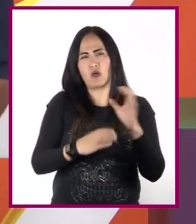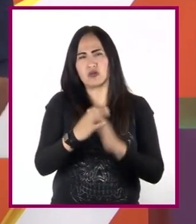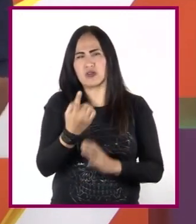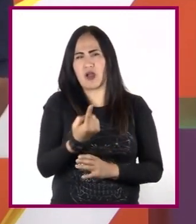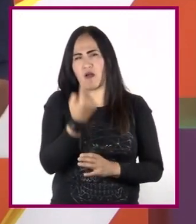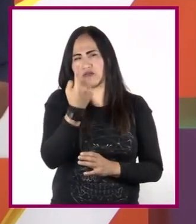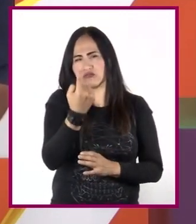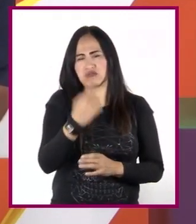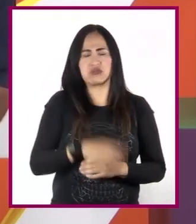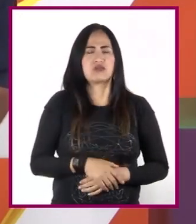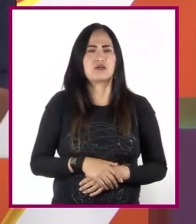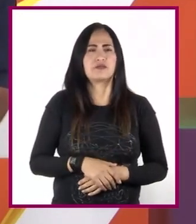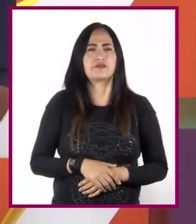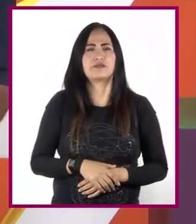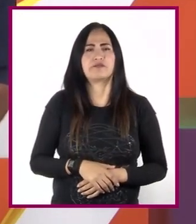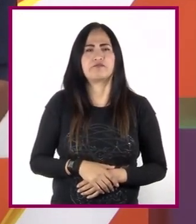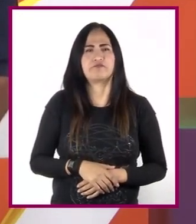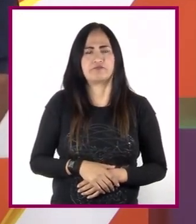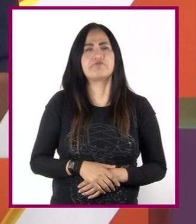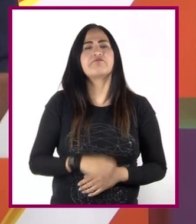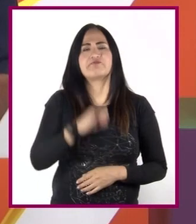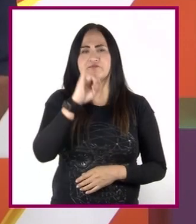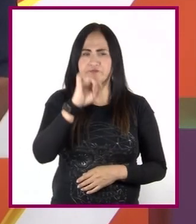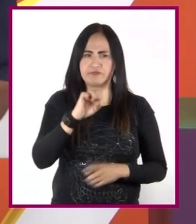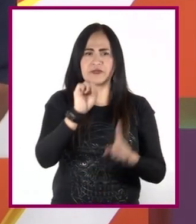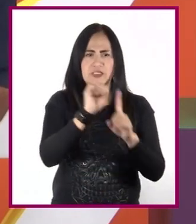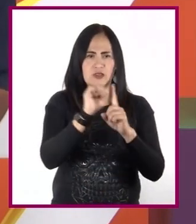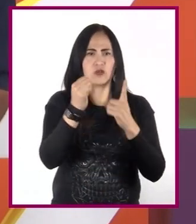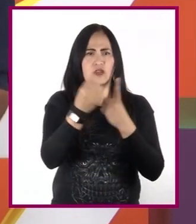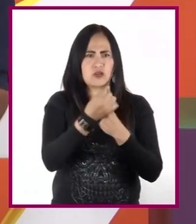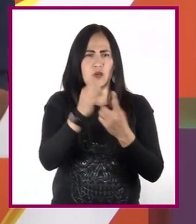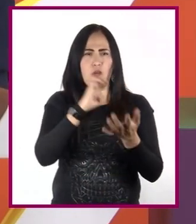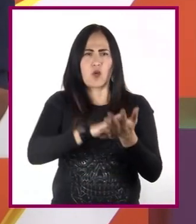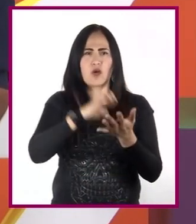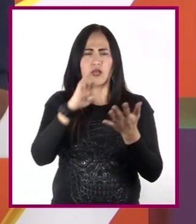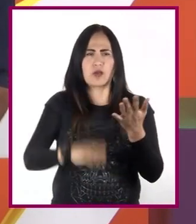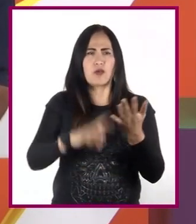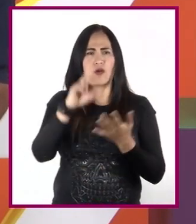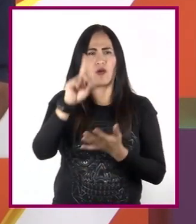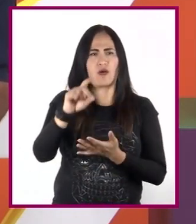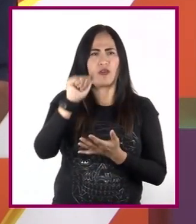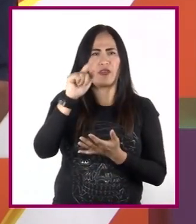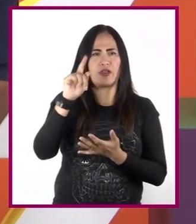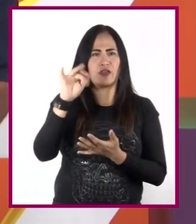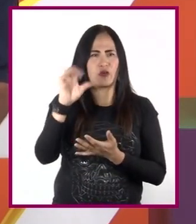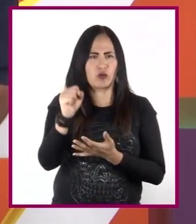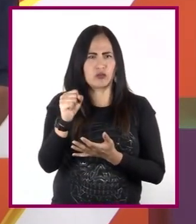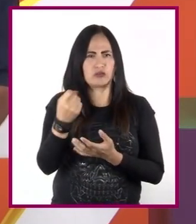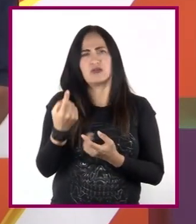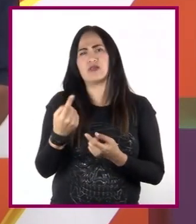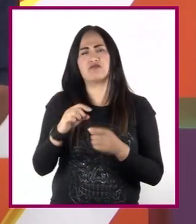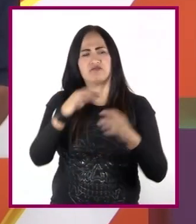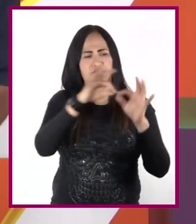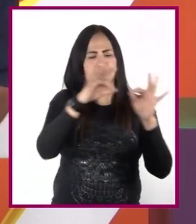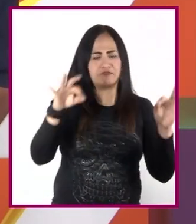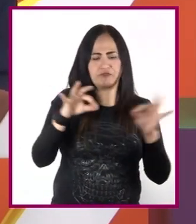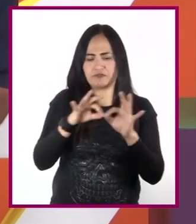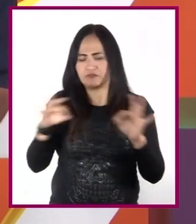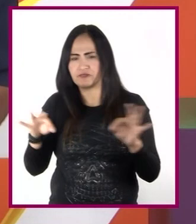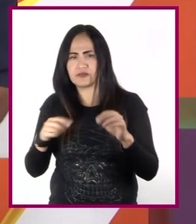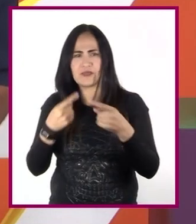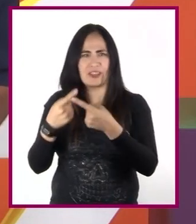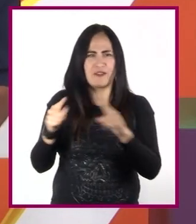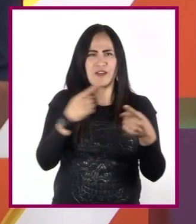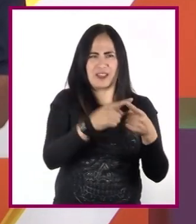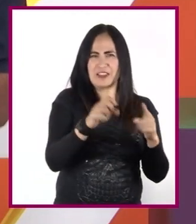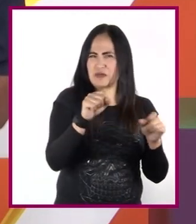que como vimos podemos identificar este tipo de situaciones cuando los datos se obtienen a través de diversas mediciones de ese